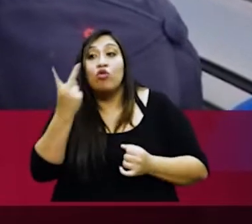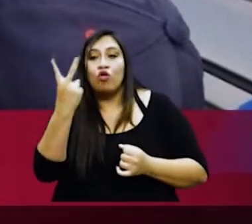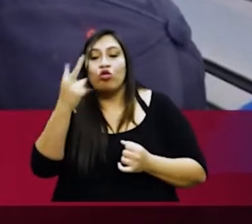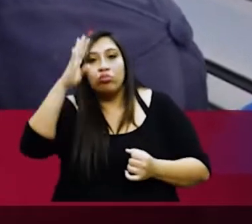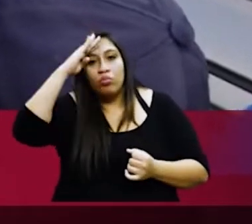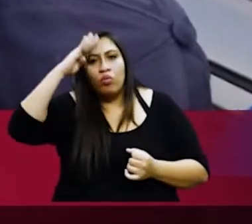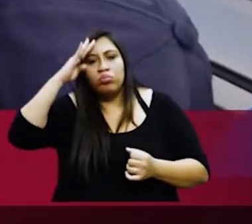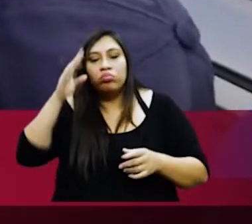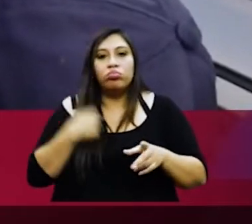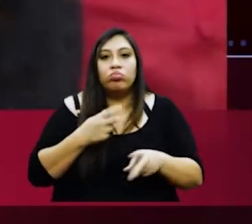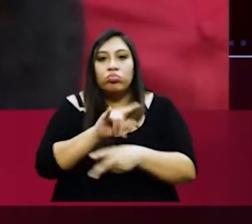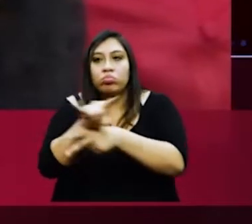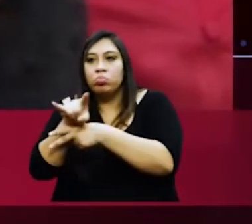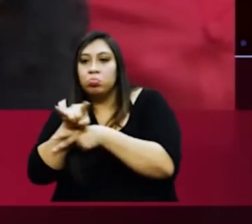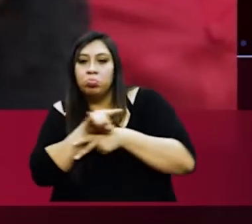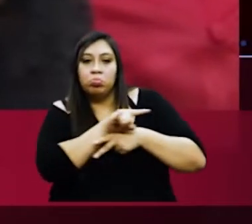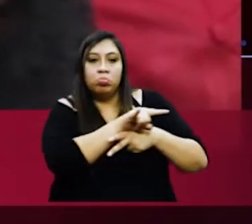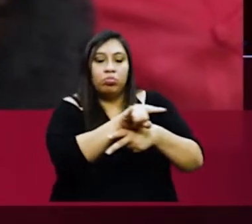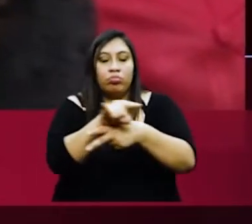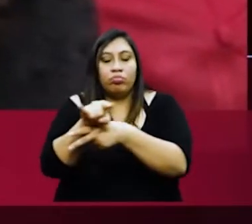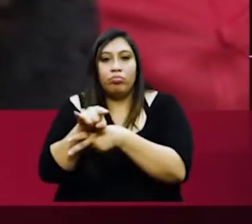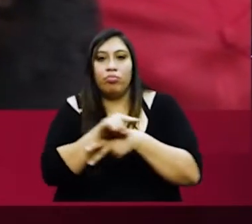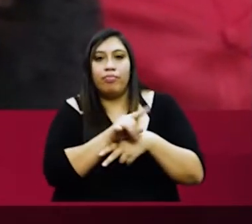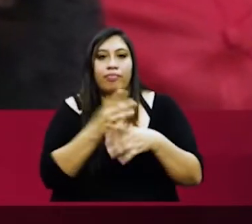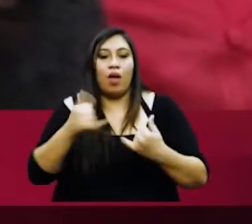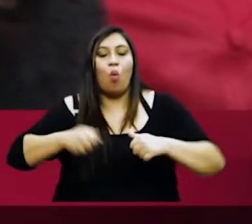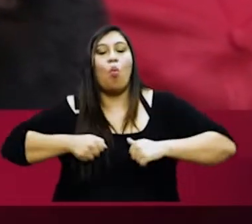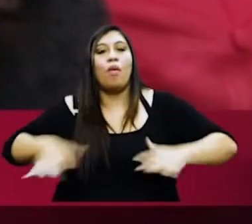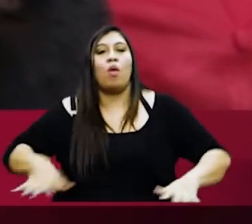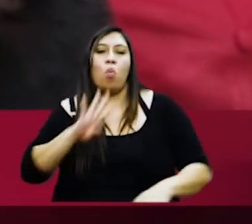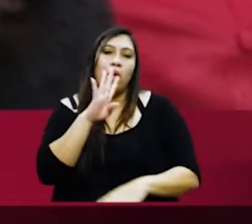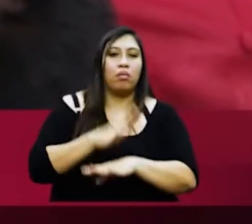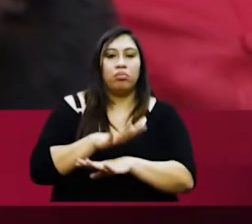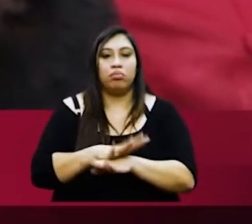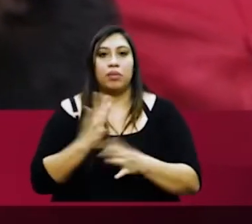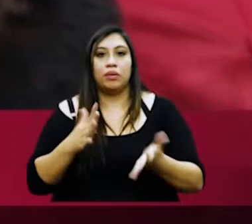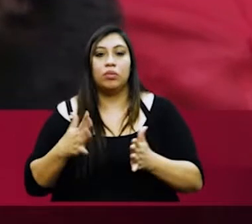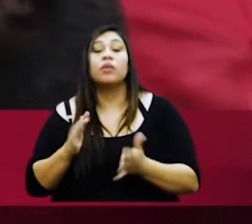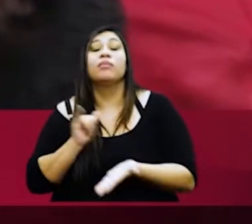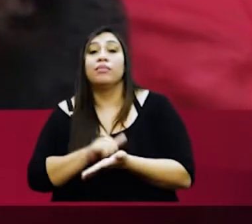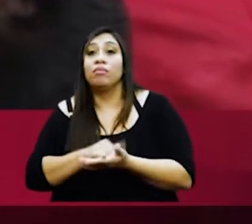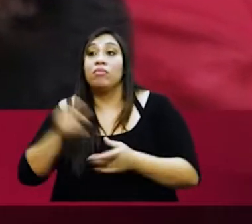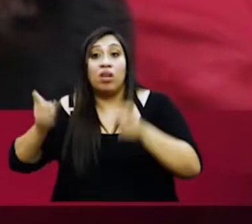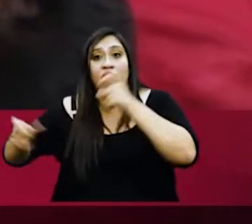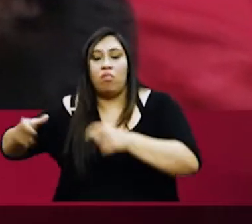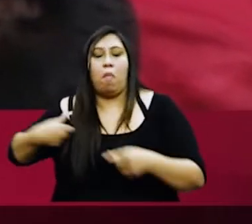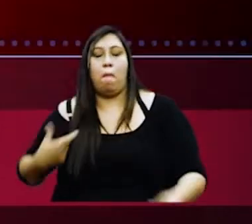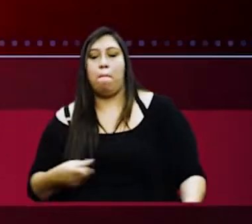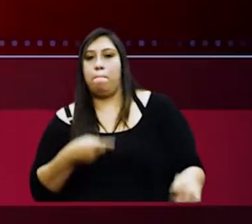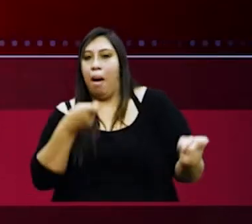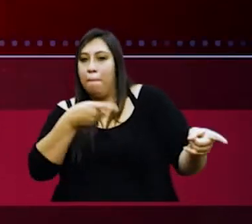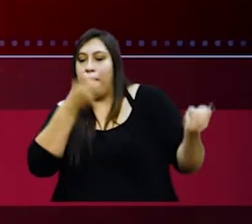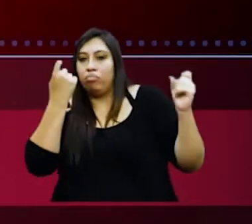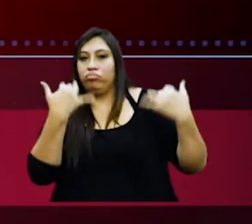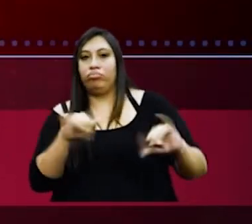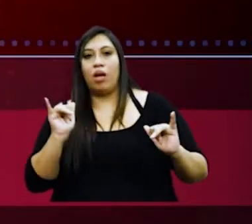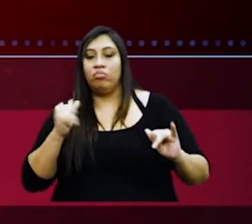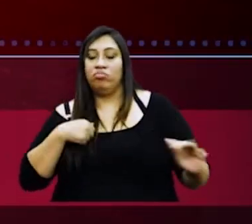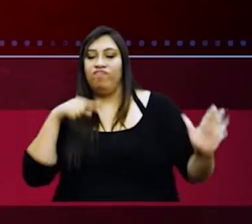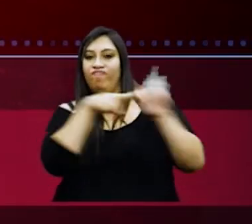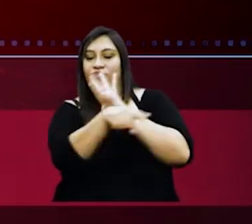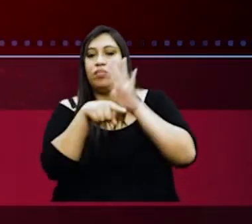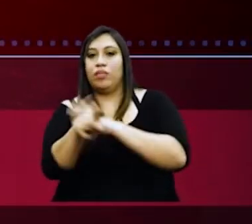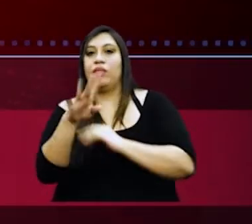dos uniformados realizaban un patrullaje en el centro de Cumbal alrededor de las 4 de la tarde, donde desconocidos habrían accionado un arma